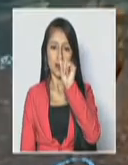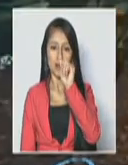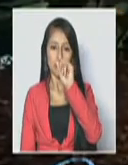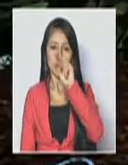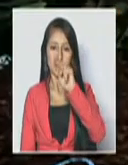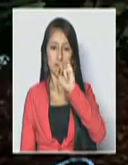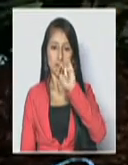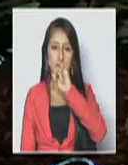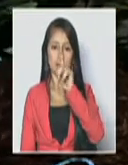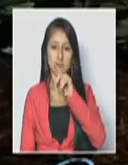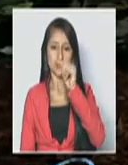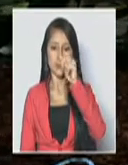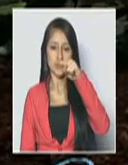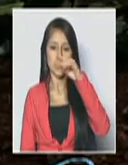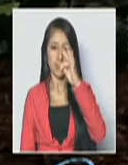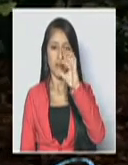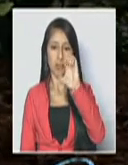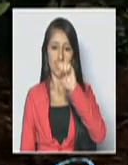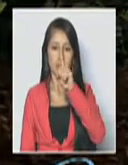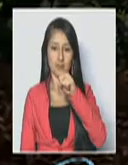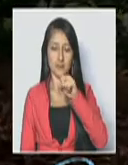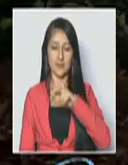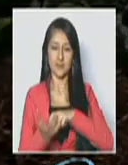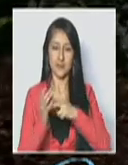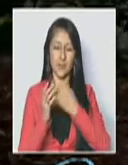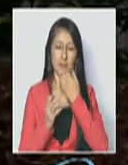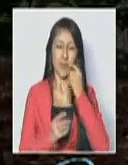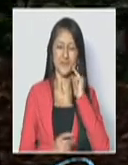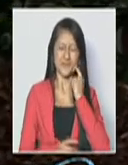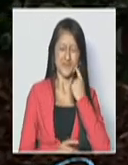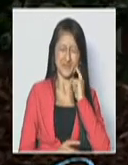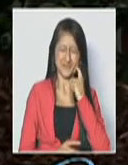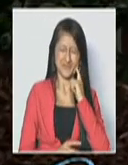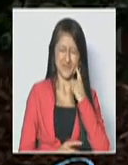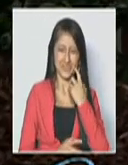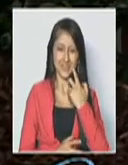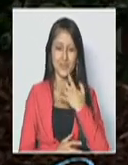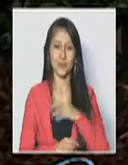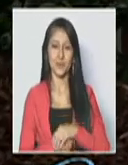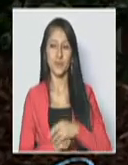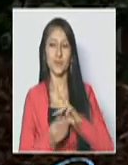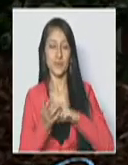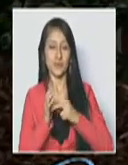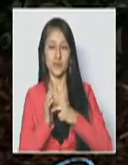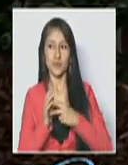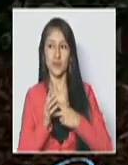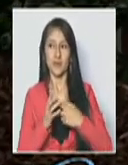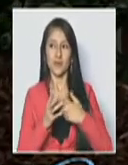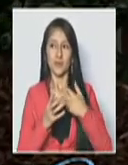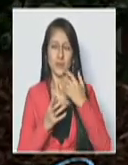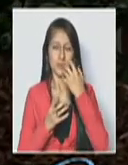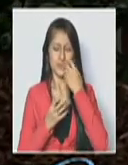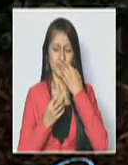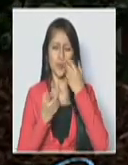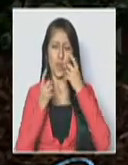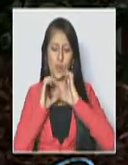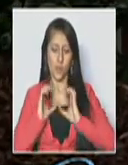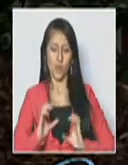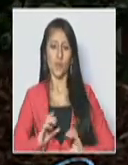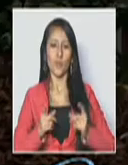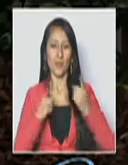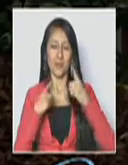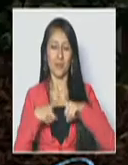todos refieren y entienden bien que es ácido y lo ácido es es esto y así es por dentro